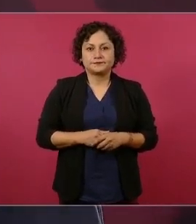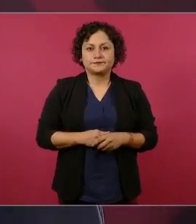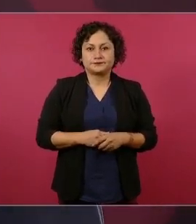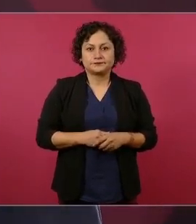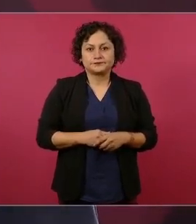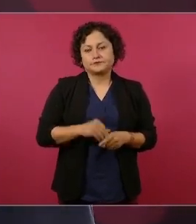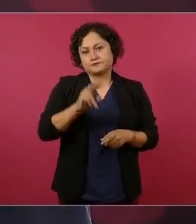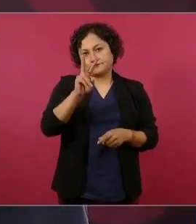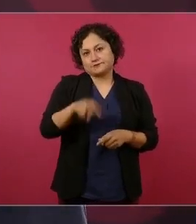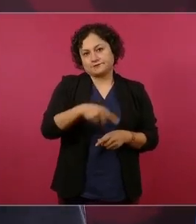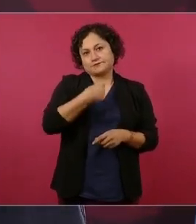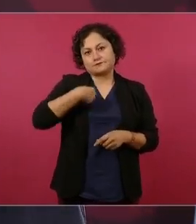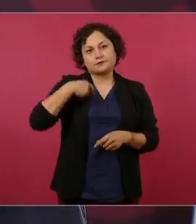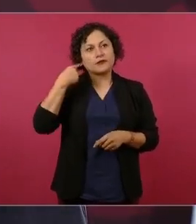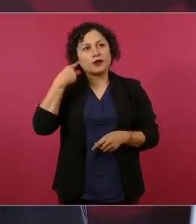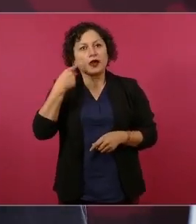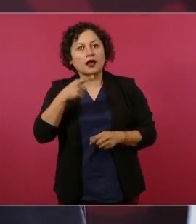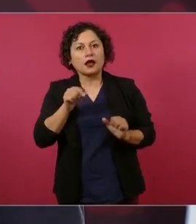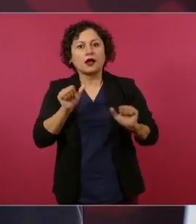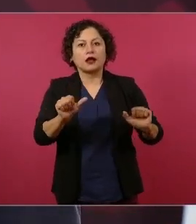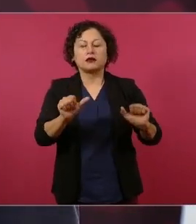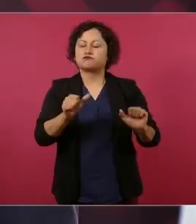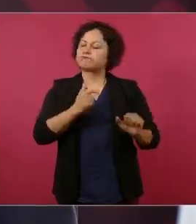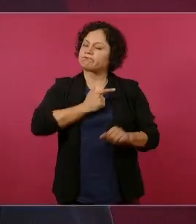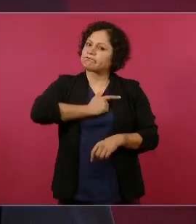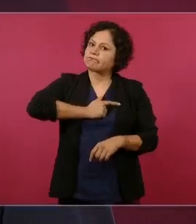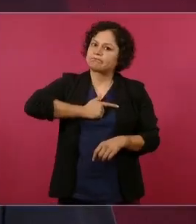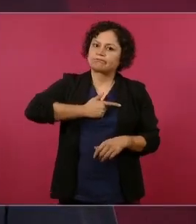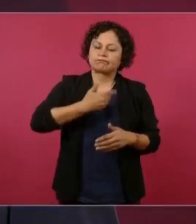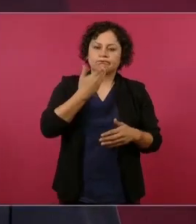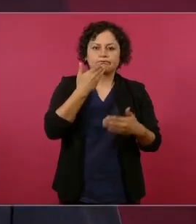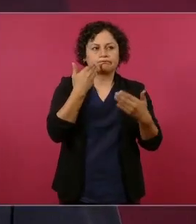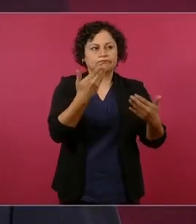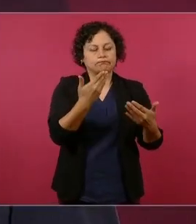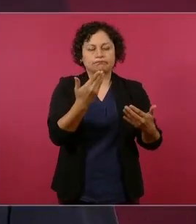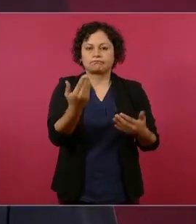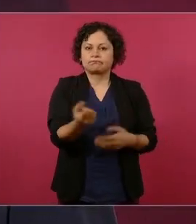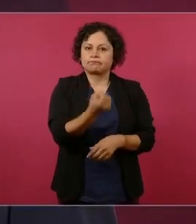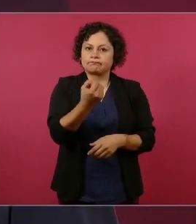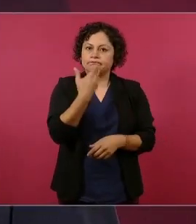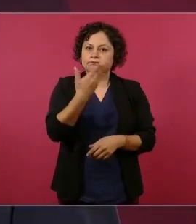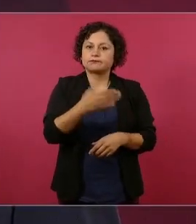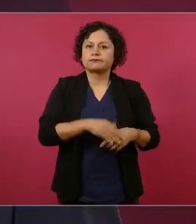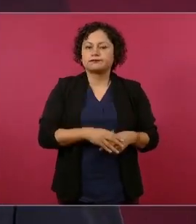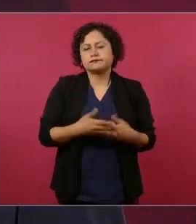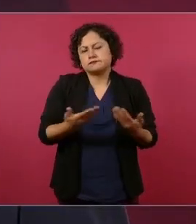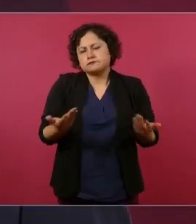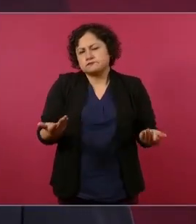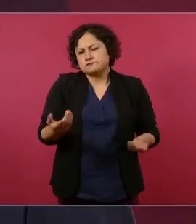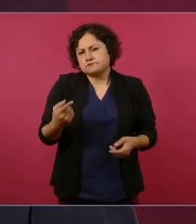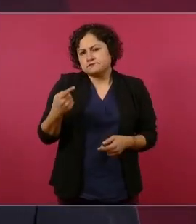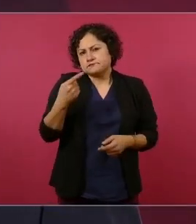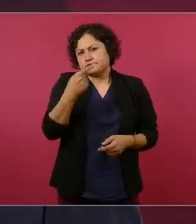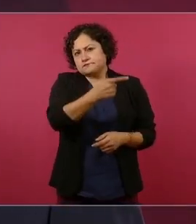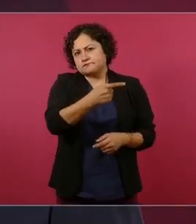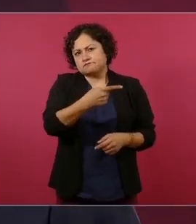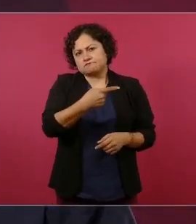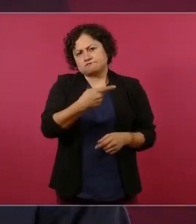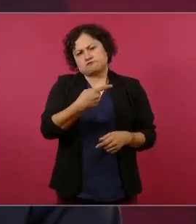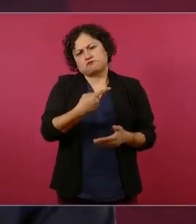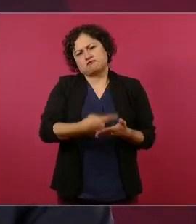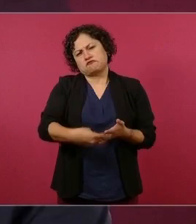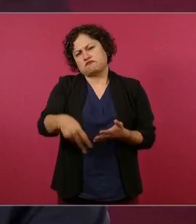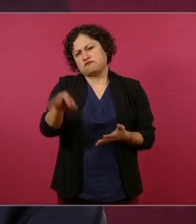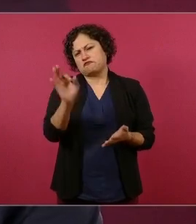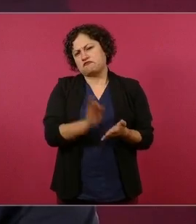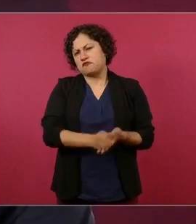Nos da mucho gusto, mucho gusto. Yo creo que ya él es muy valiente,